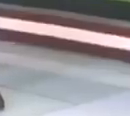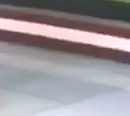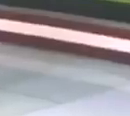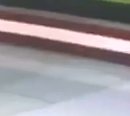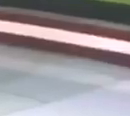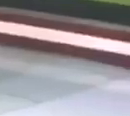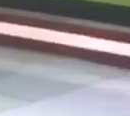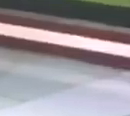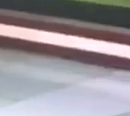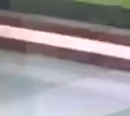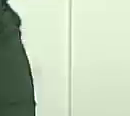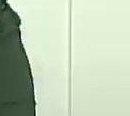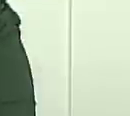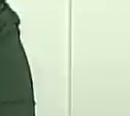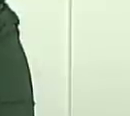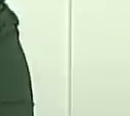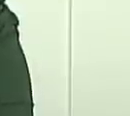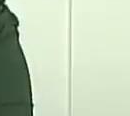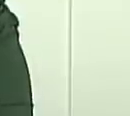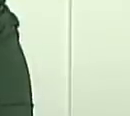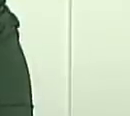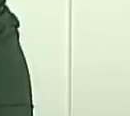Venezuela.